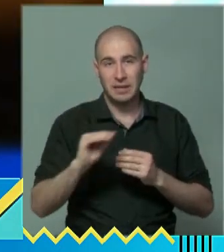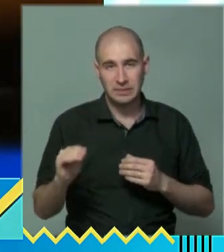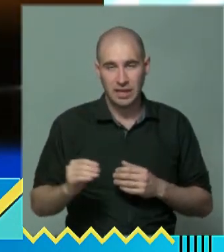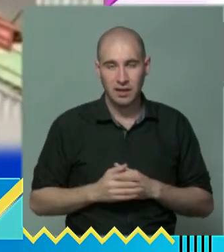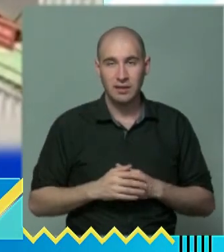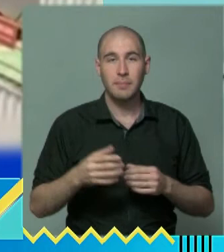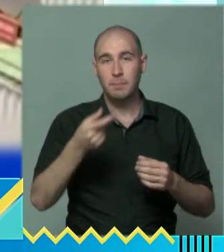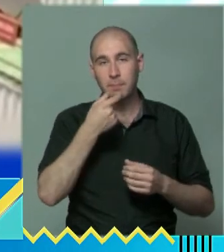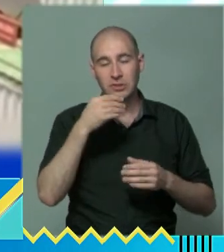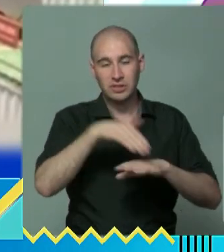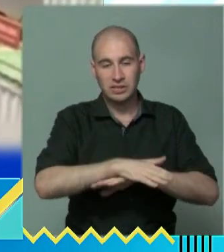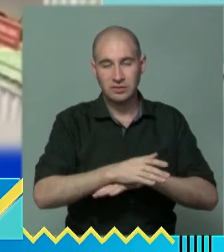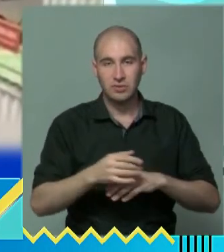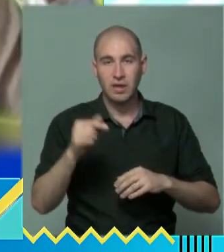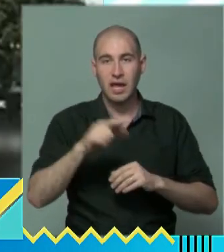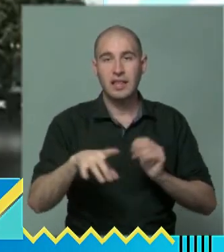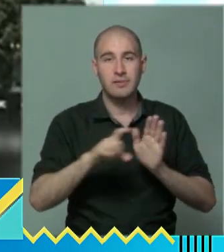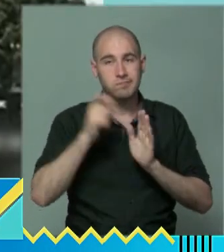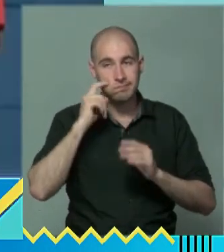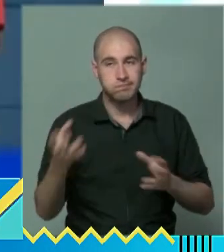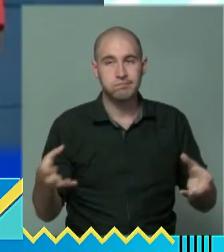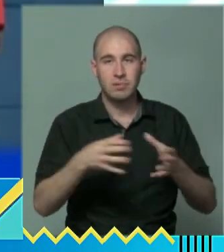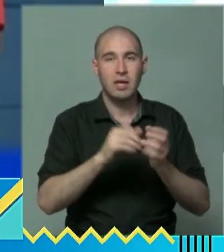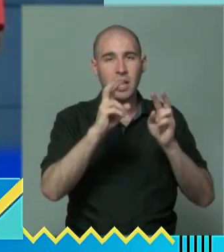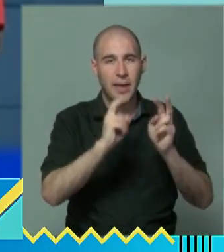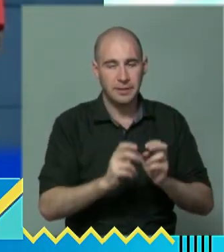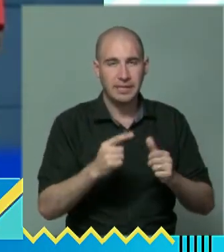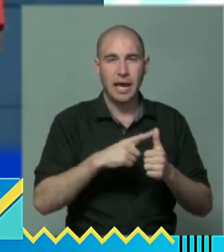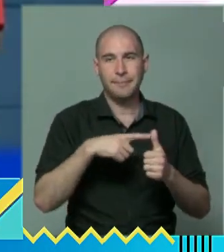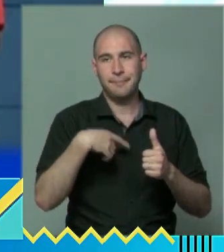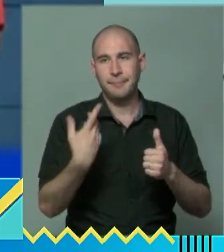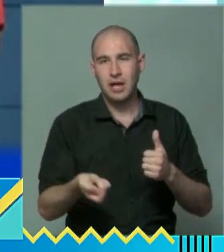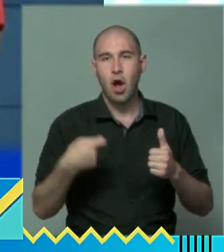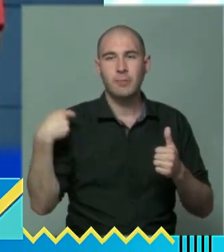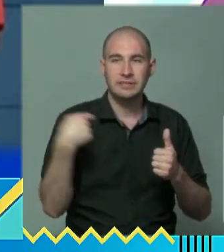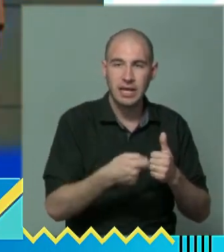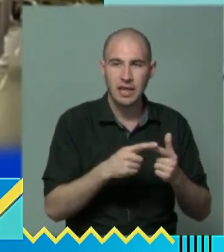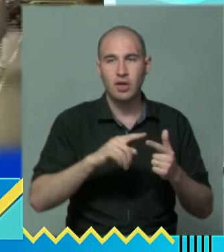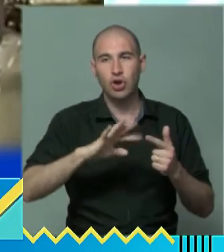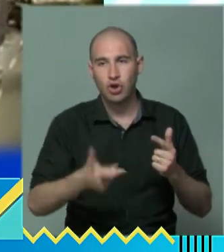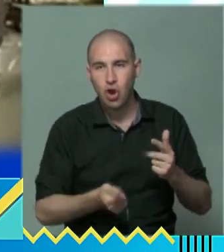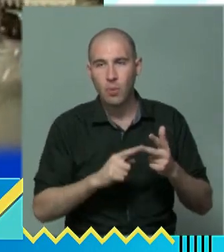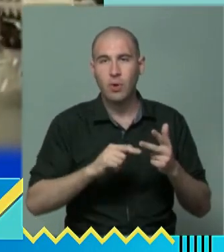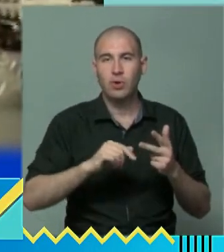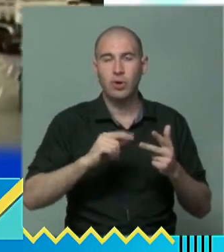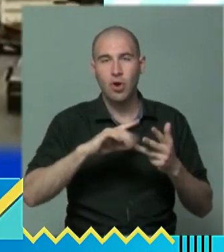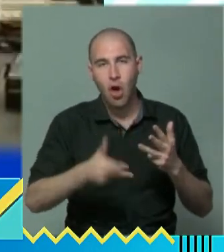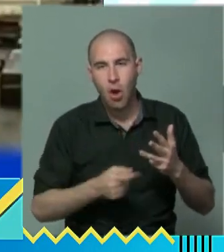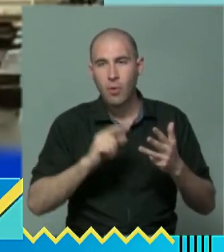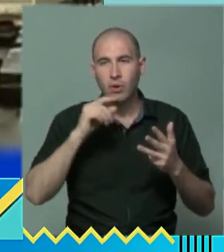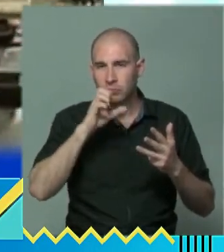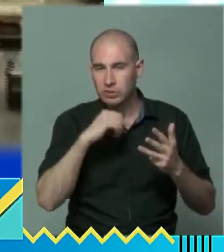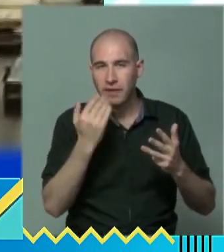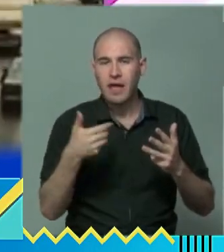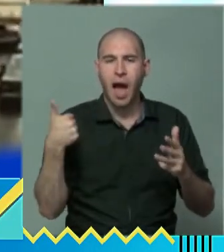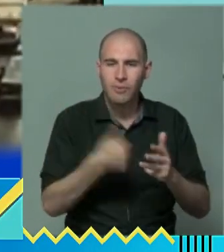departamental del Gran Mendoza, Claro, donde un tenían mismo todos los fiscal delitos. investigaba un homicidio, un robo, un hurto, un